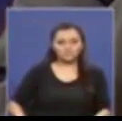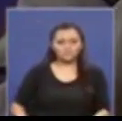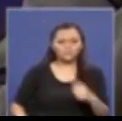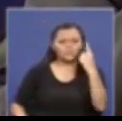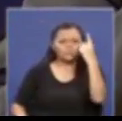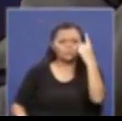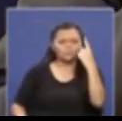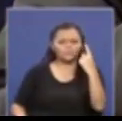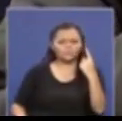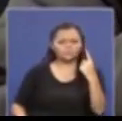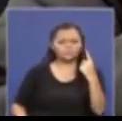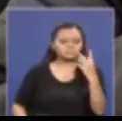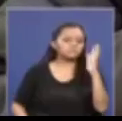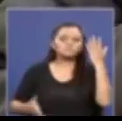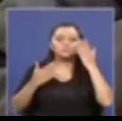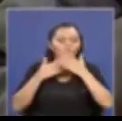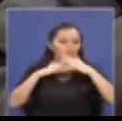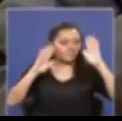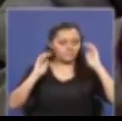muy consciente